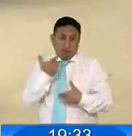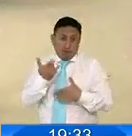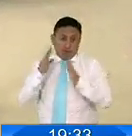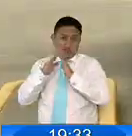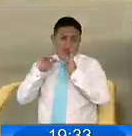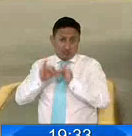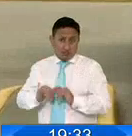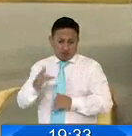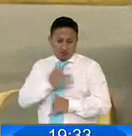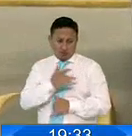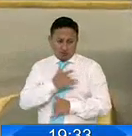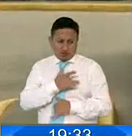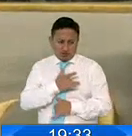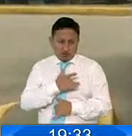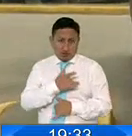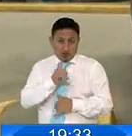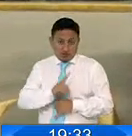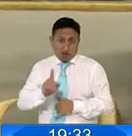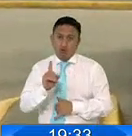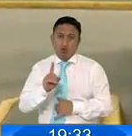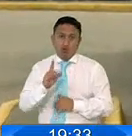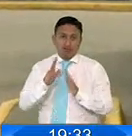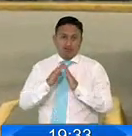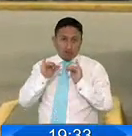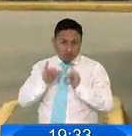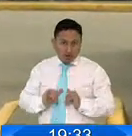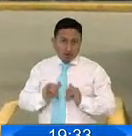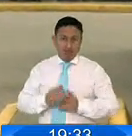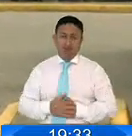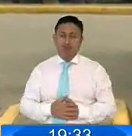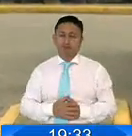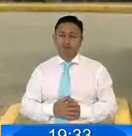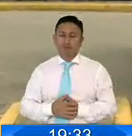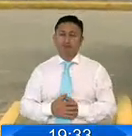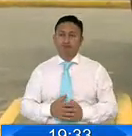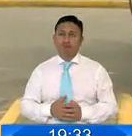presenta síntomas o presume estar enfermo, informó Sofía Vintimilla.